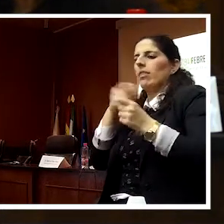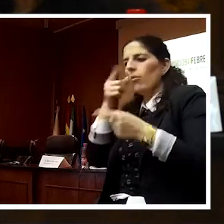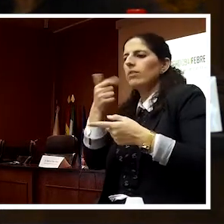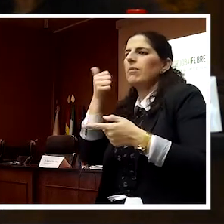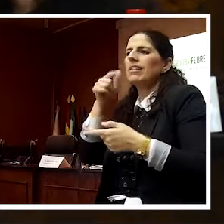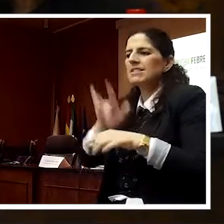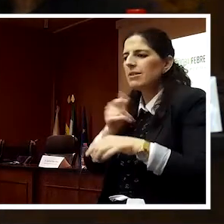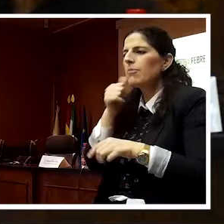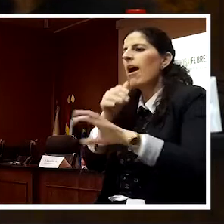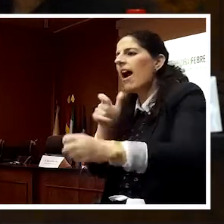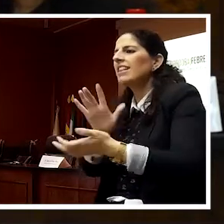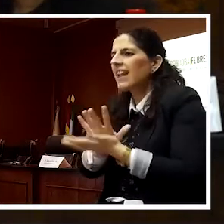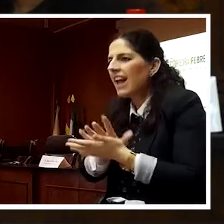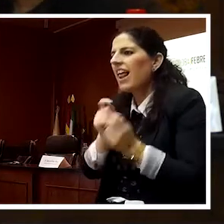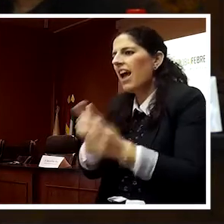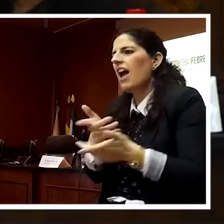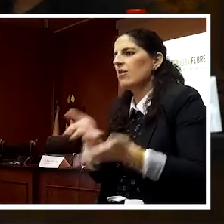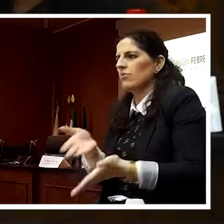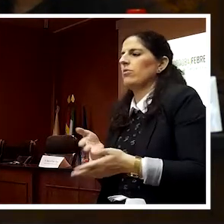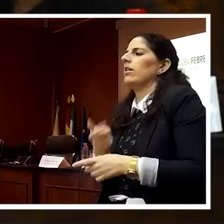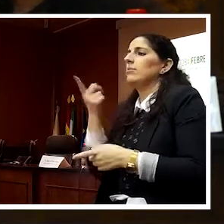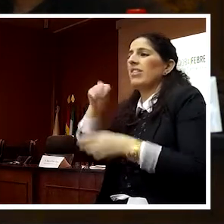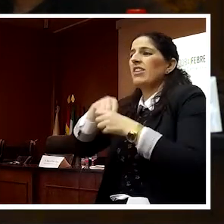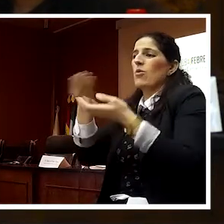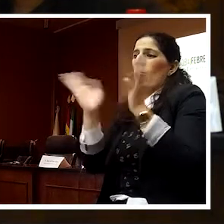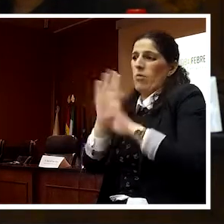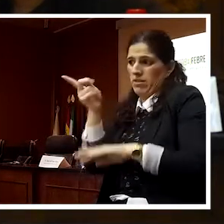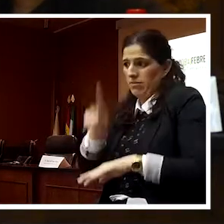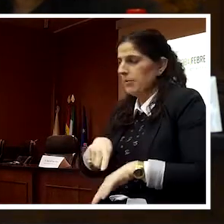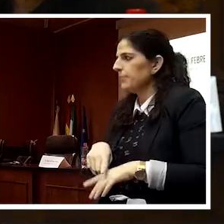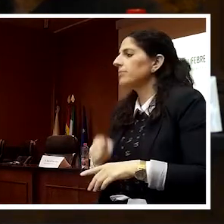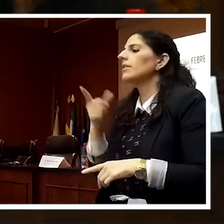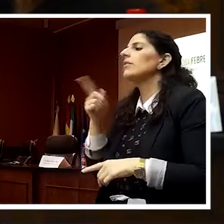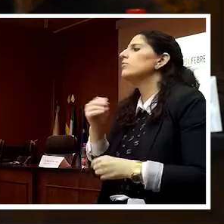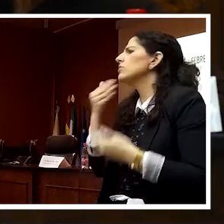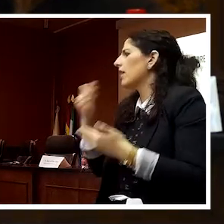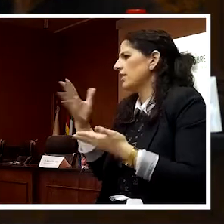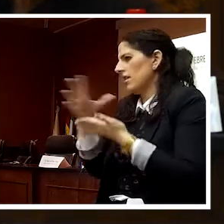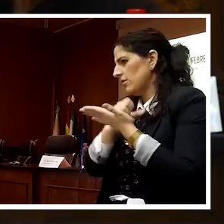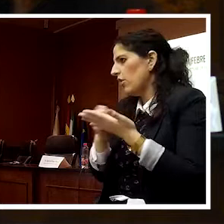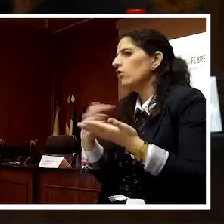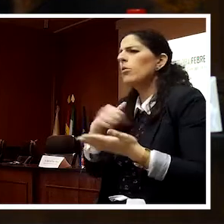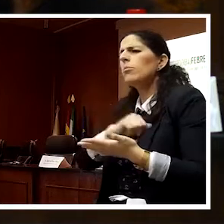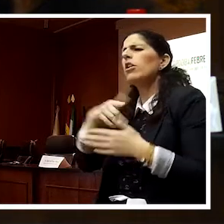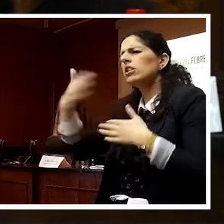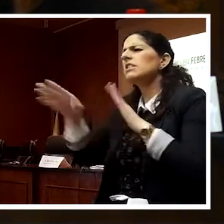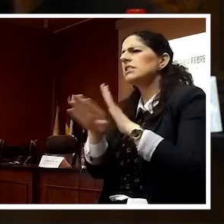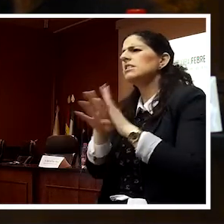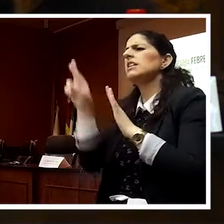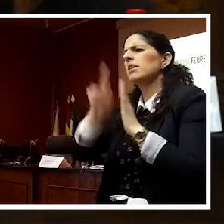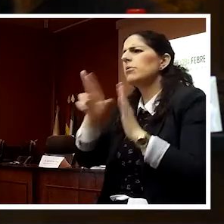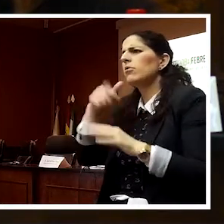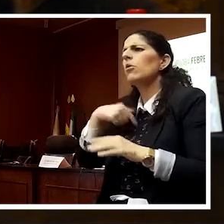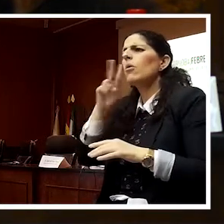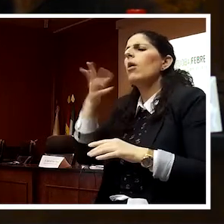o de la urgencia o de la UCI. Yo dar las gracias de nuevo y espero que esto se repita, porque para mí es una